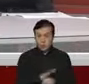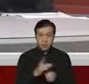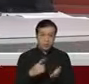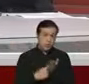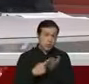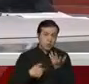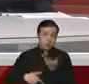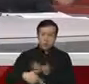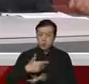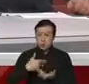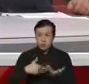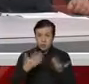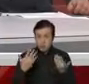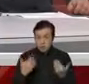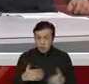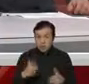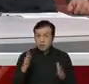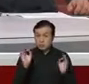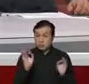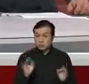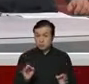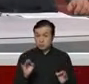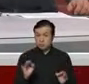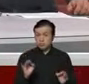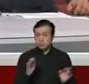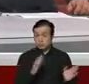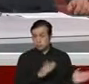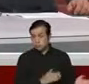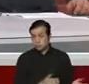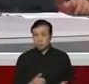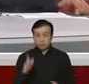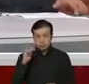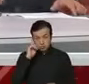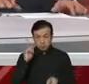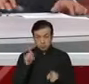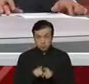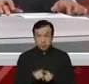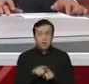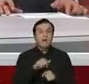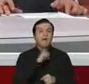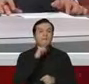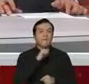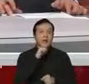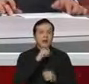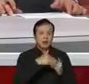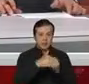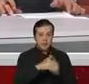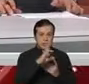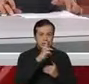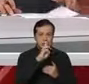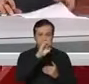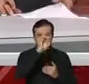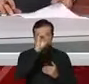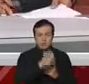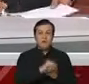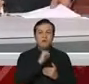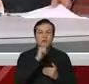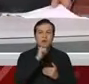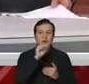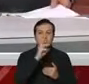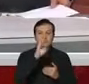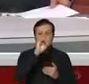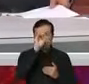negociación? ¿No hay nada más que hacer? ¿Ya está en firme este acuerdo? Hay que cerrar todavía con el 16% restante. ¿Cómo